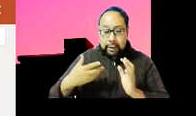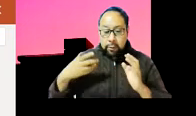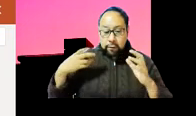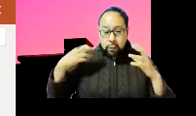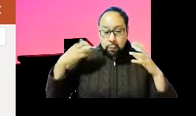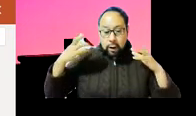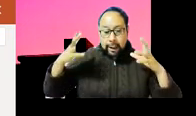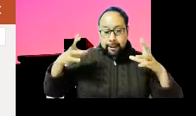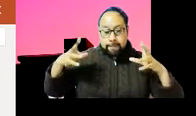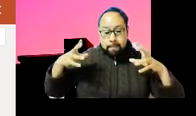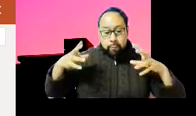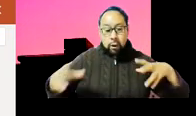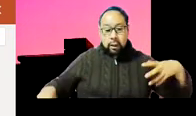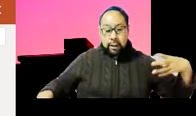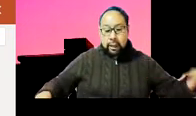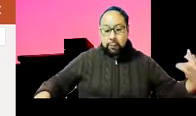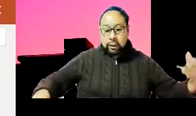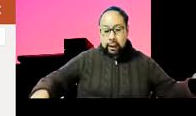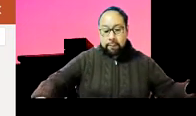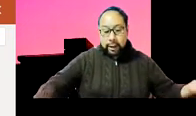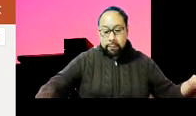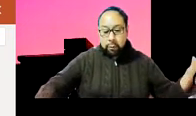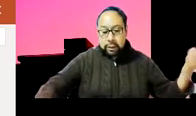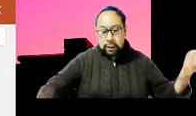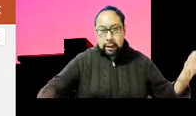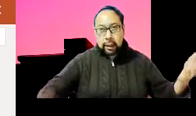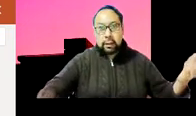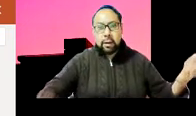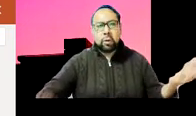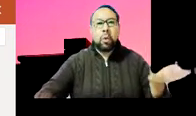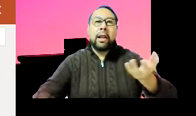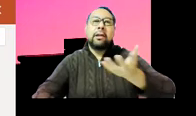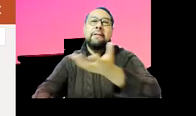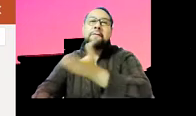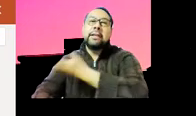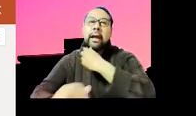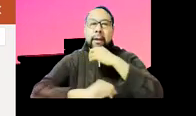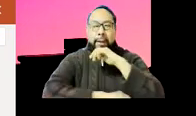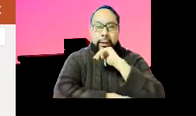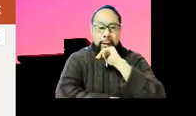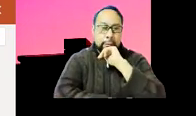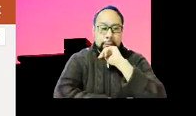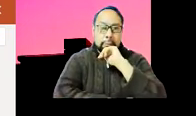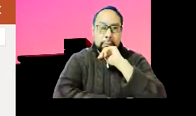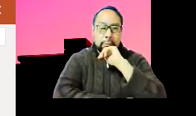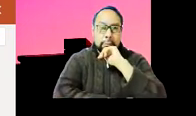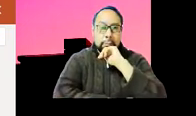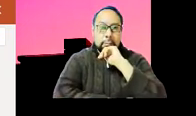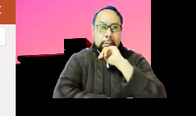cuando empezamos a formular lo que veíamos en la campaña publicitaria, que decíamos, ¿cuál es el fin de la campaña?